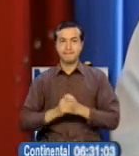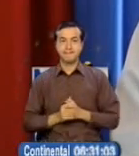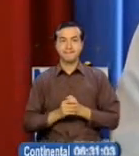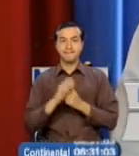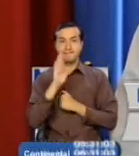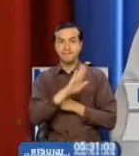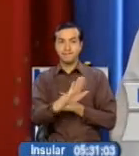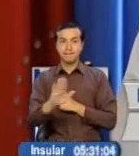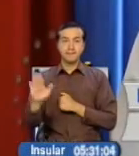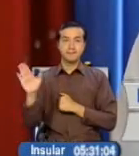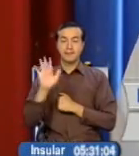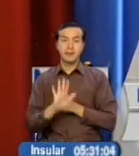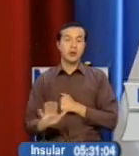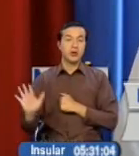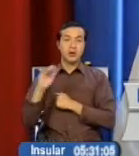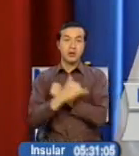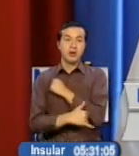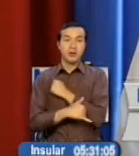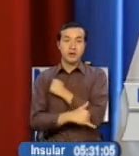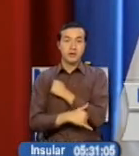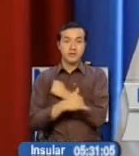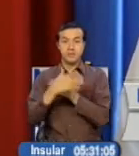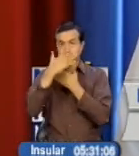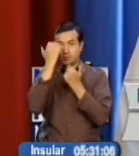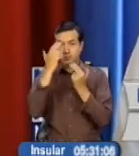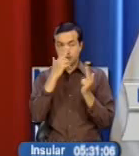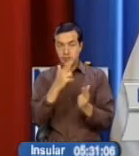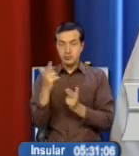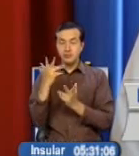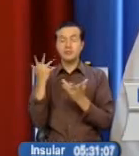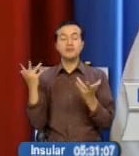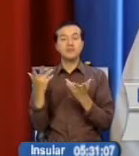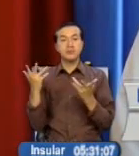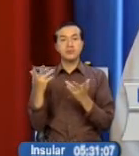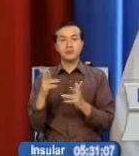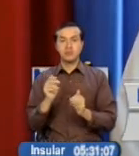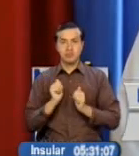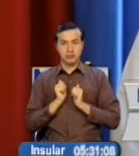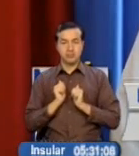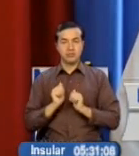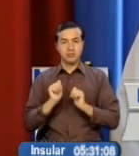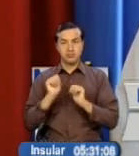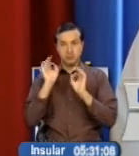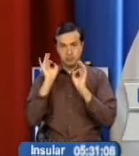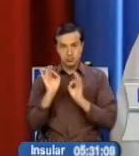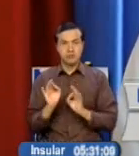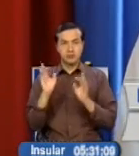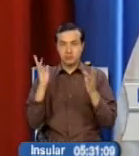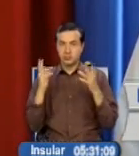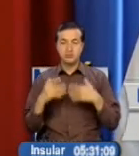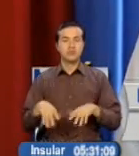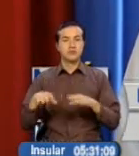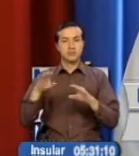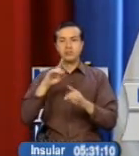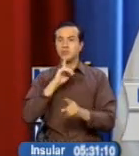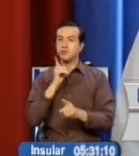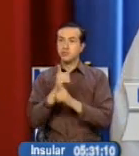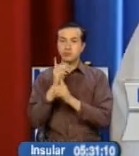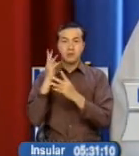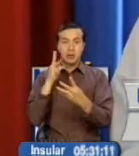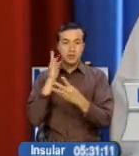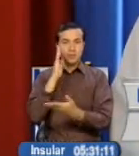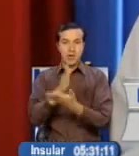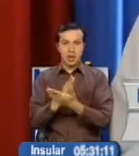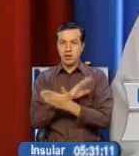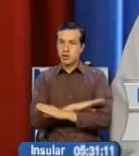frentes guerrilleros en todo el país permanecerán en cese al fuego bilateral y definitivo